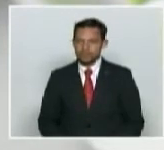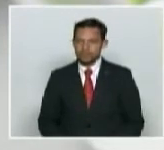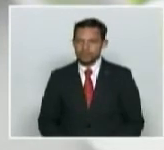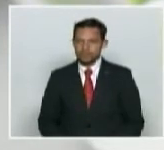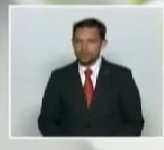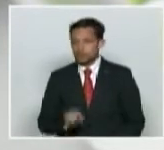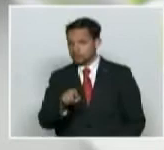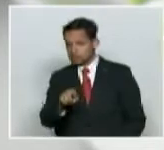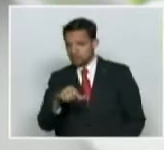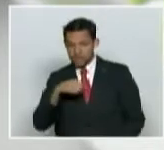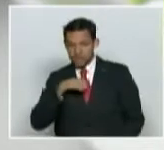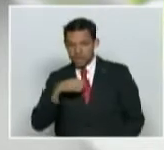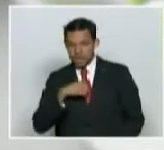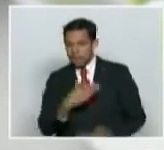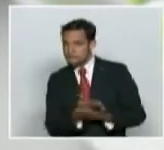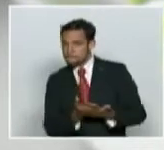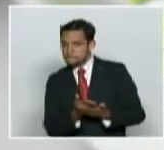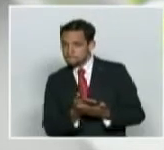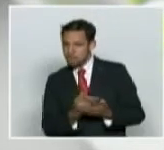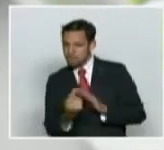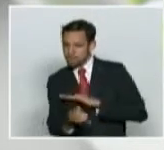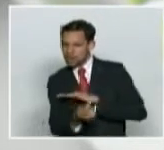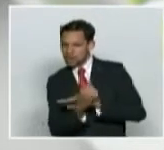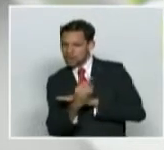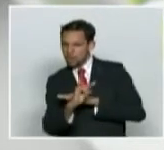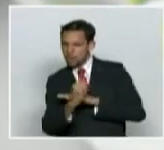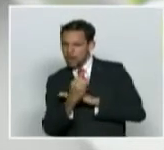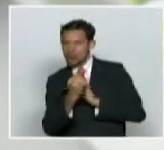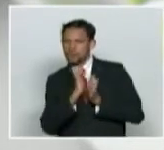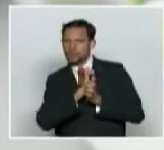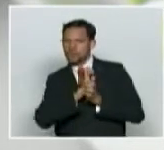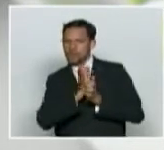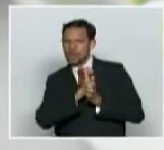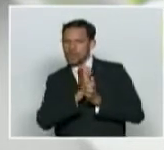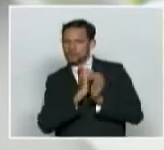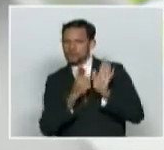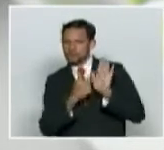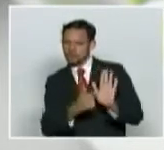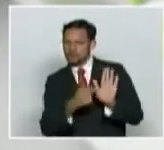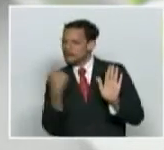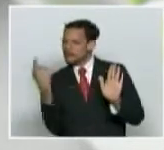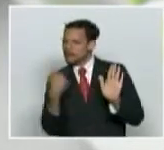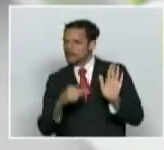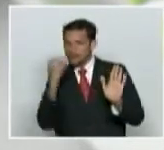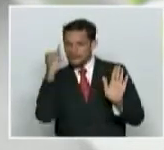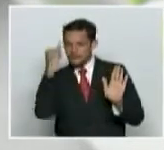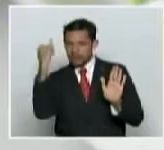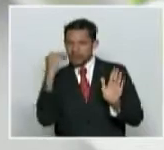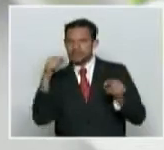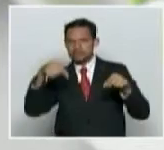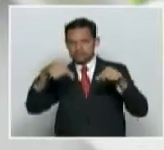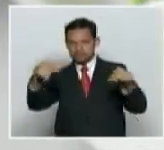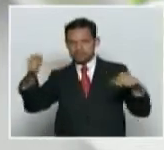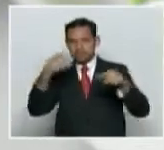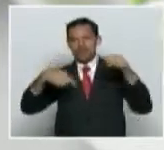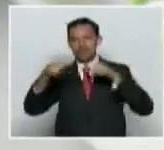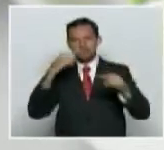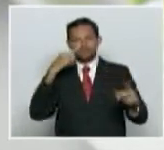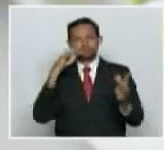Si usted tiene alguna petición, queja o sugerencia a la programación que nos expone el canal regional Telecafé, existe un espacio que lo